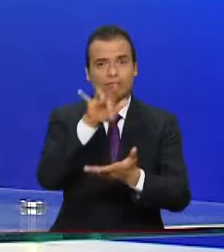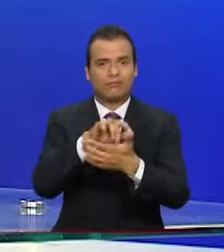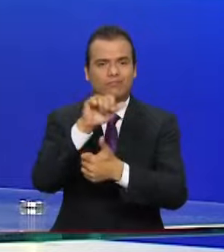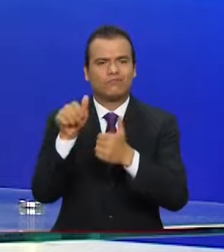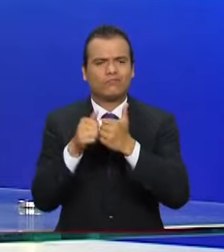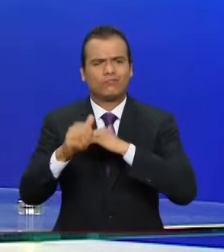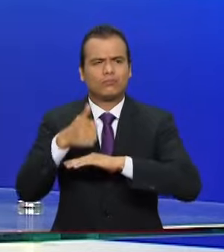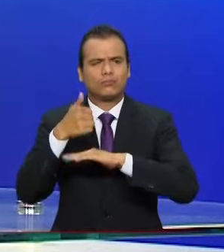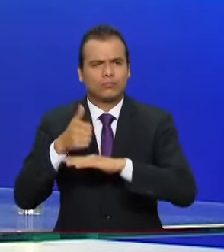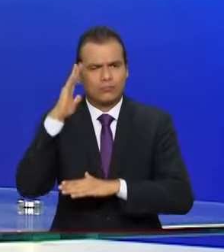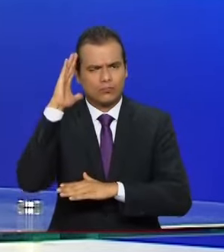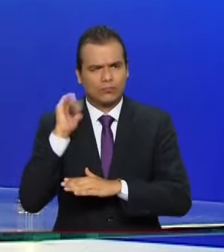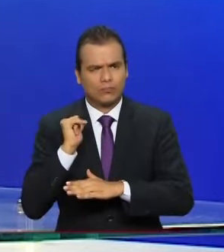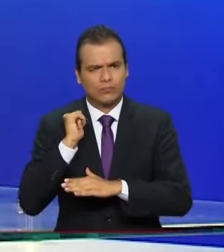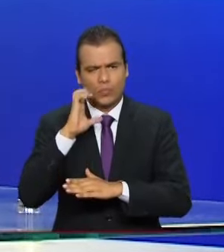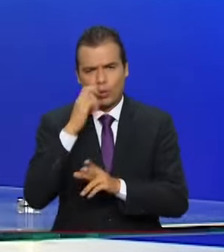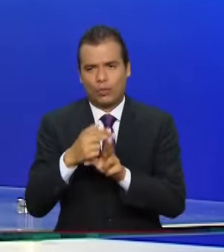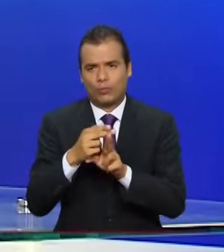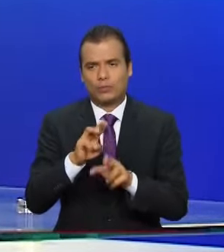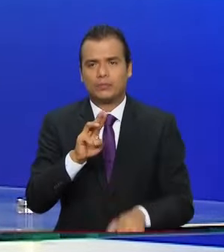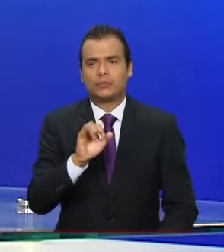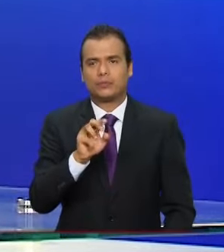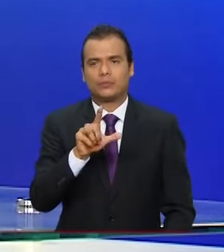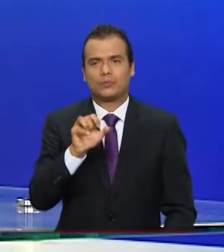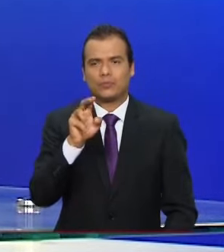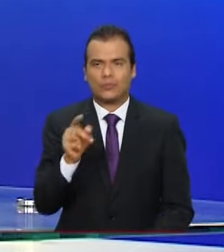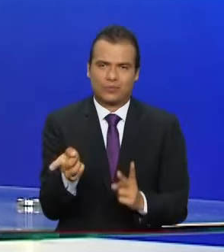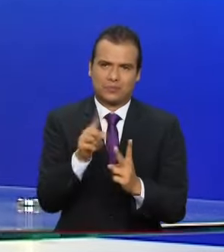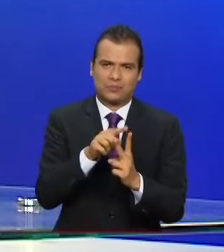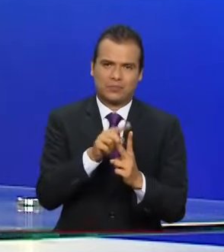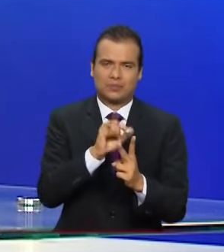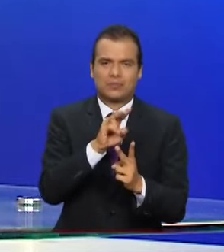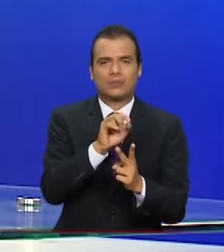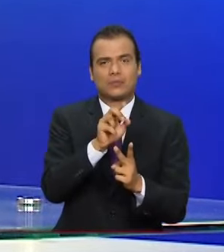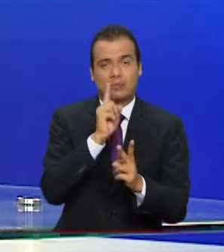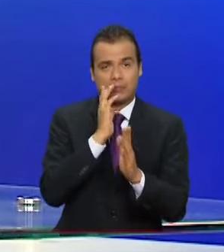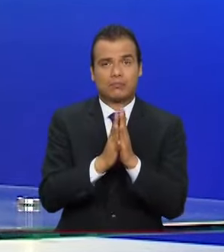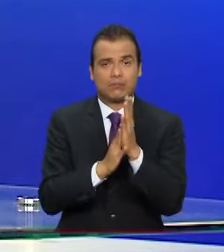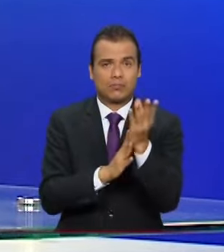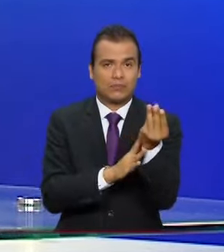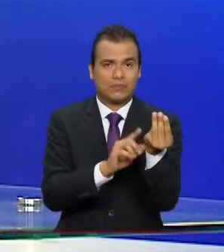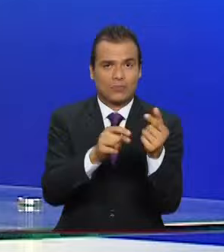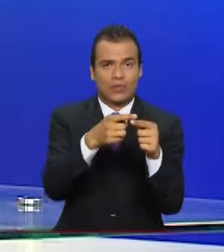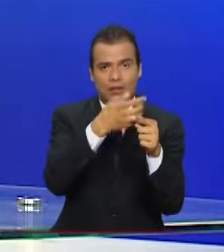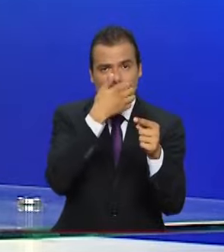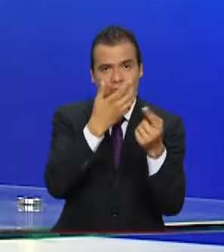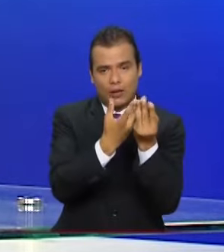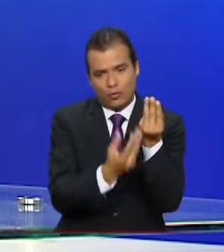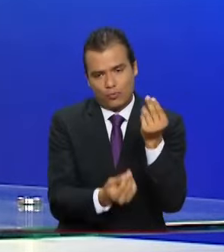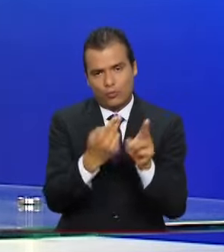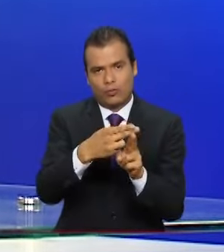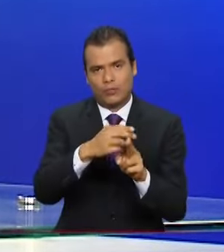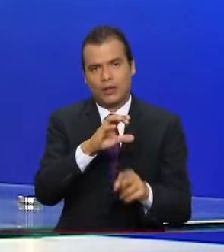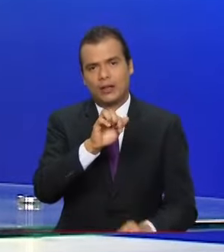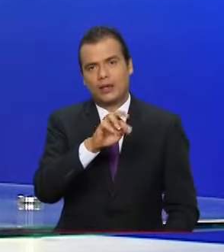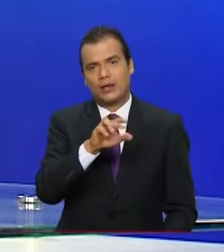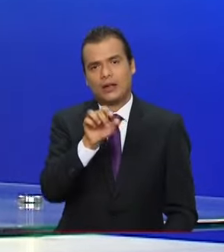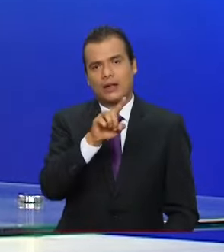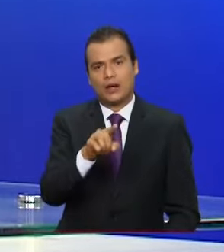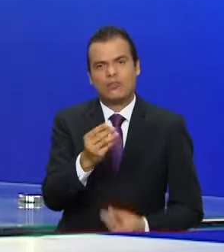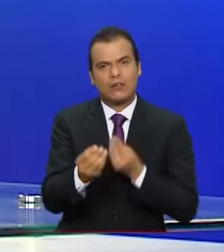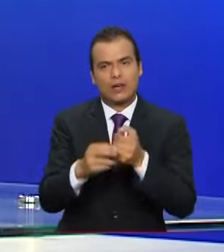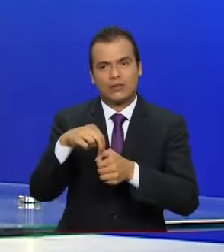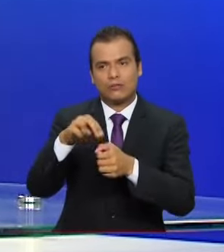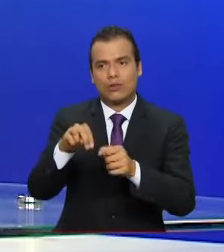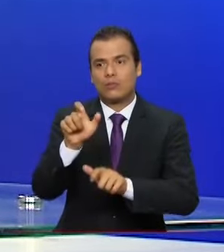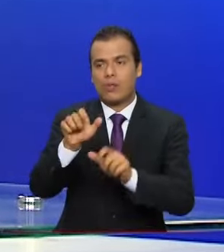de la policía William Salamanca denunciaron que el Frente Carlos Patiño estaría instrumentalizando a la población civil para detener